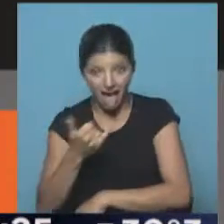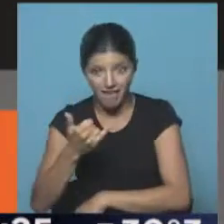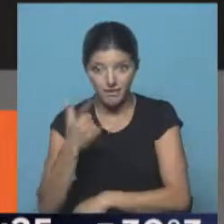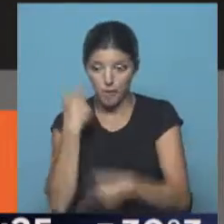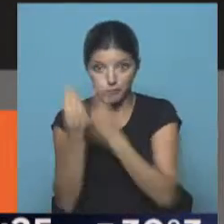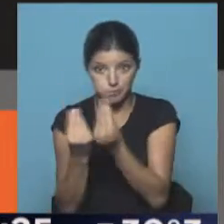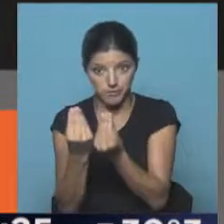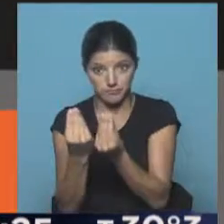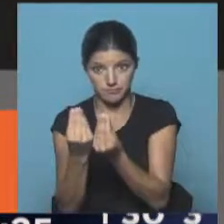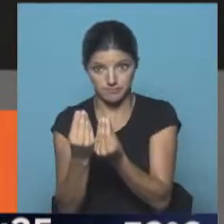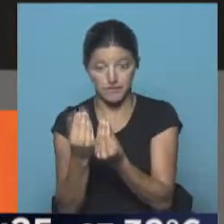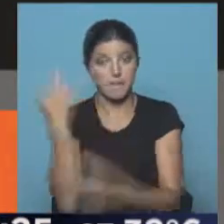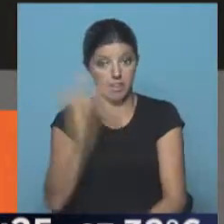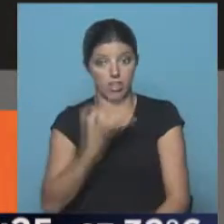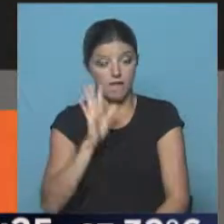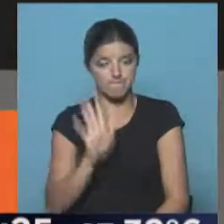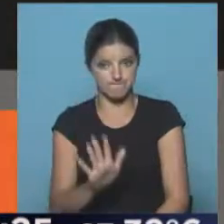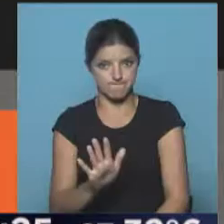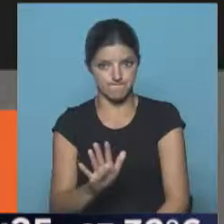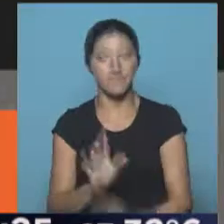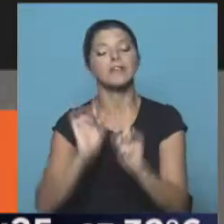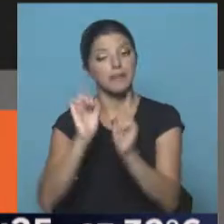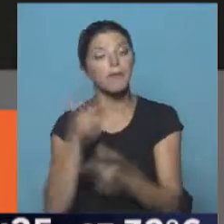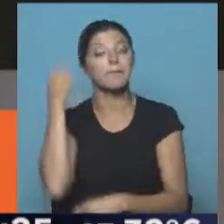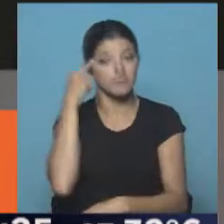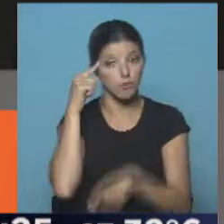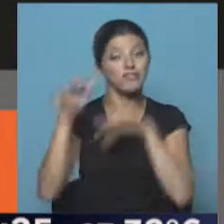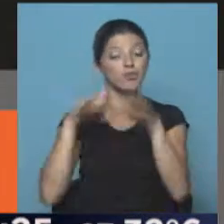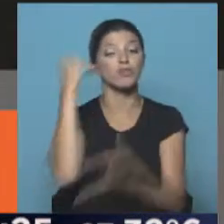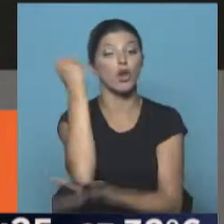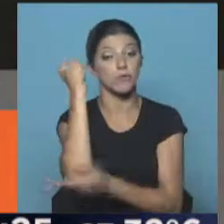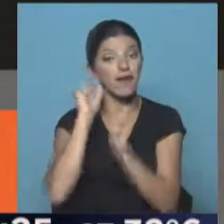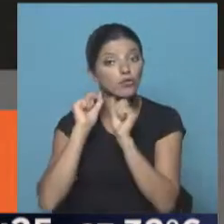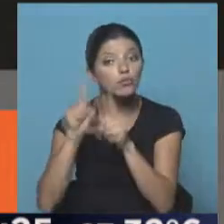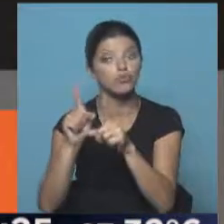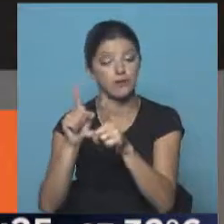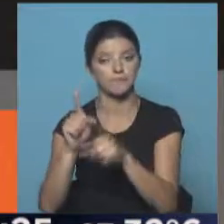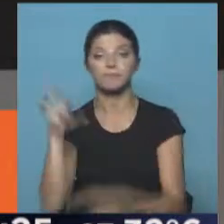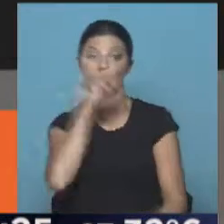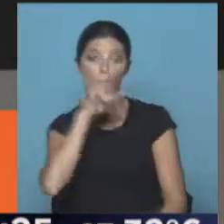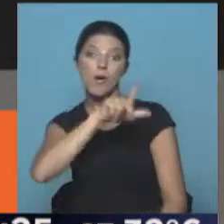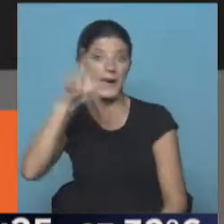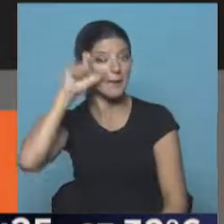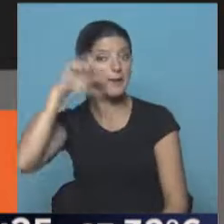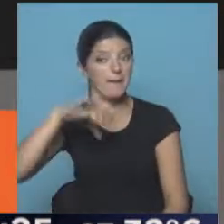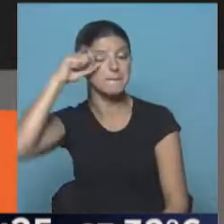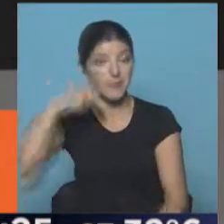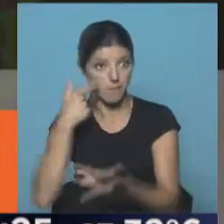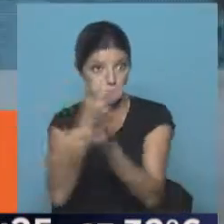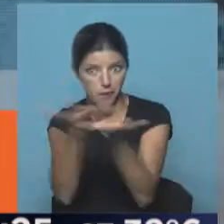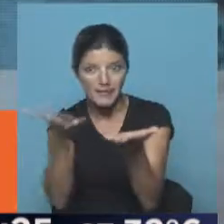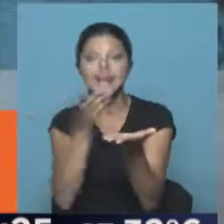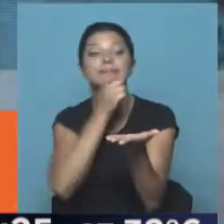es una realidad. Y a eso hay que sumarle una realidad económica, que es la que Marine Le Pen va a presentar. Bueno, miren, si